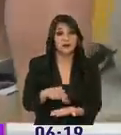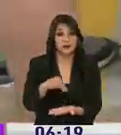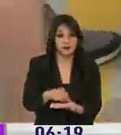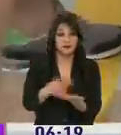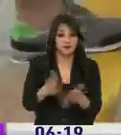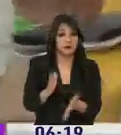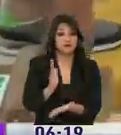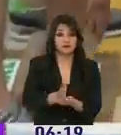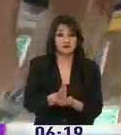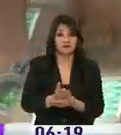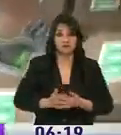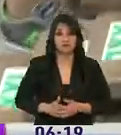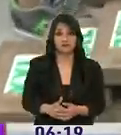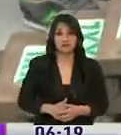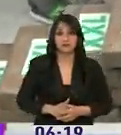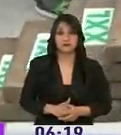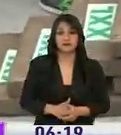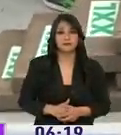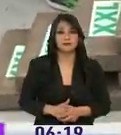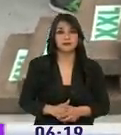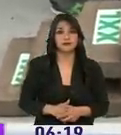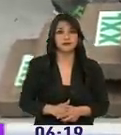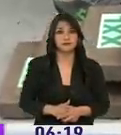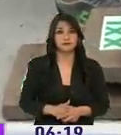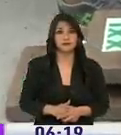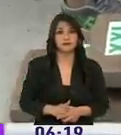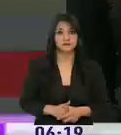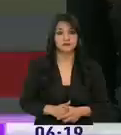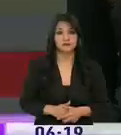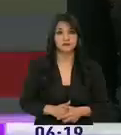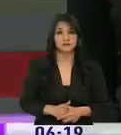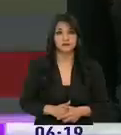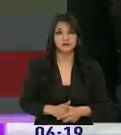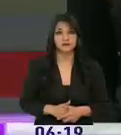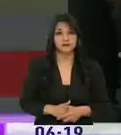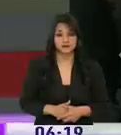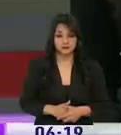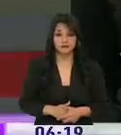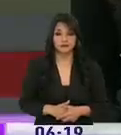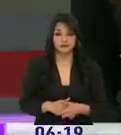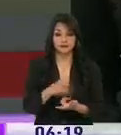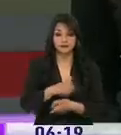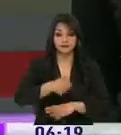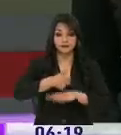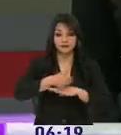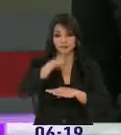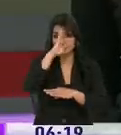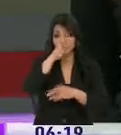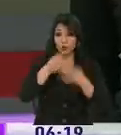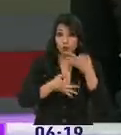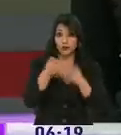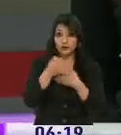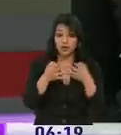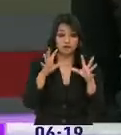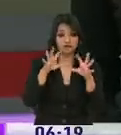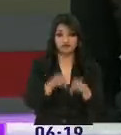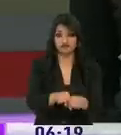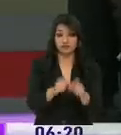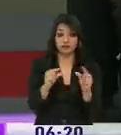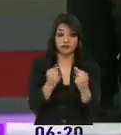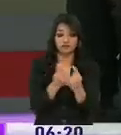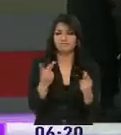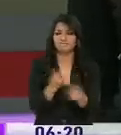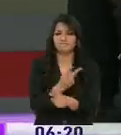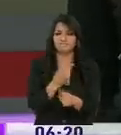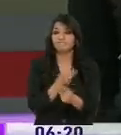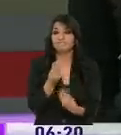Eduardo García desde la provincia de Manabí, informó Wendy Delgado. Y agentes de la Policía Judicial desarticularon una organización